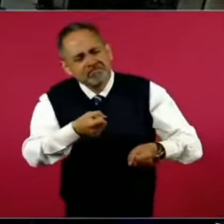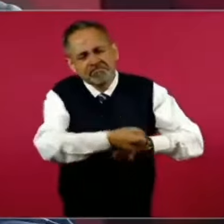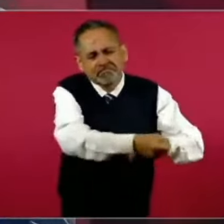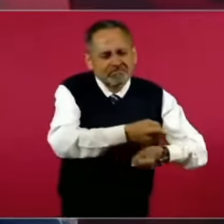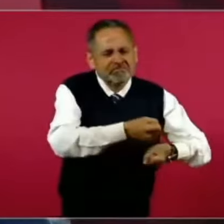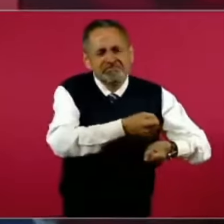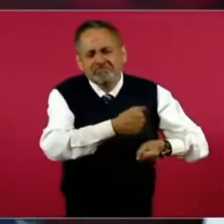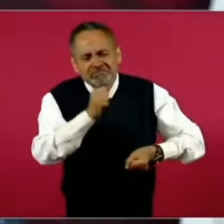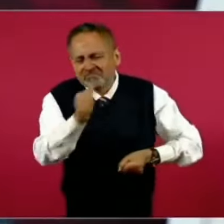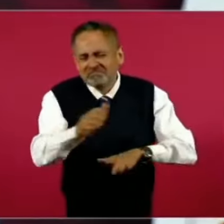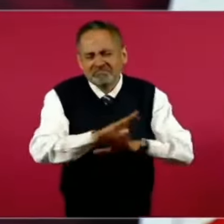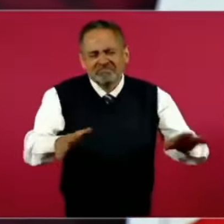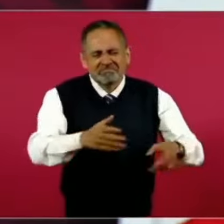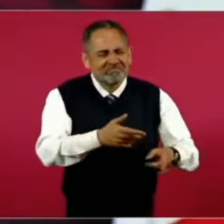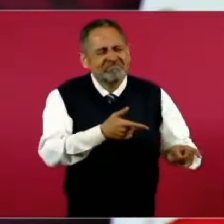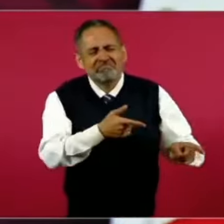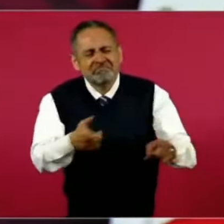sin